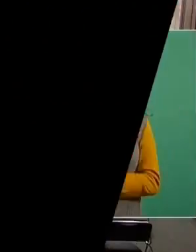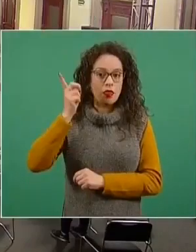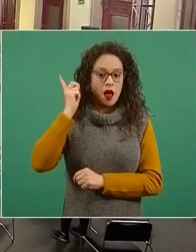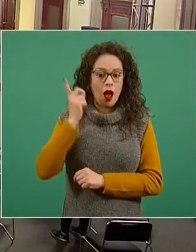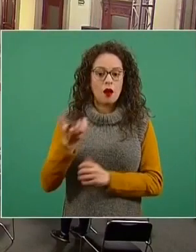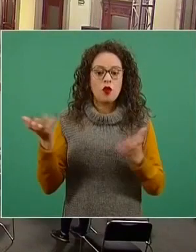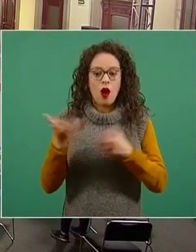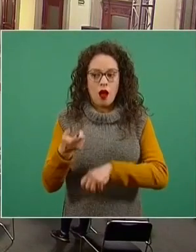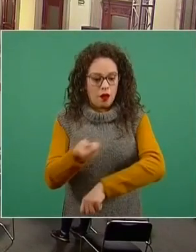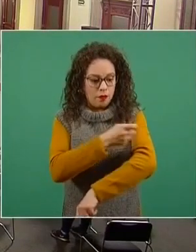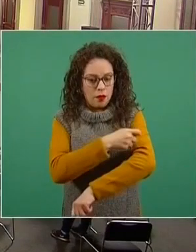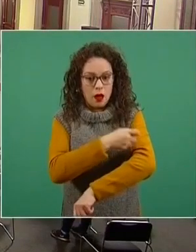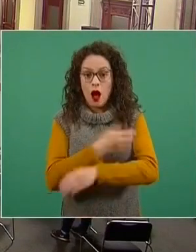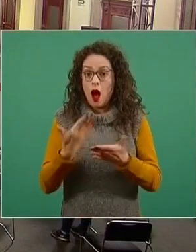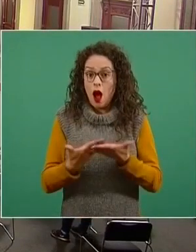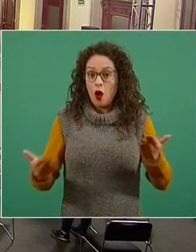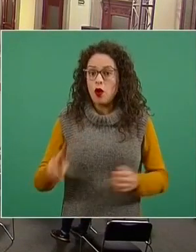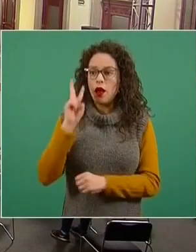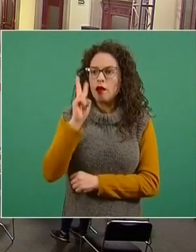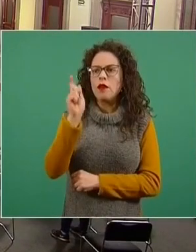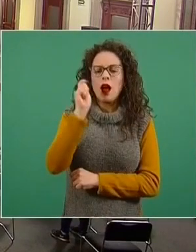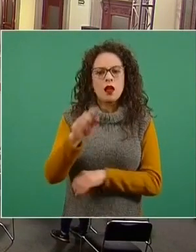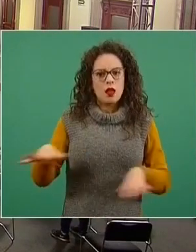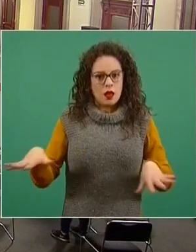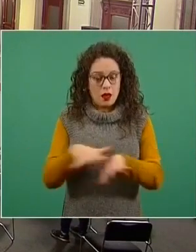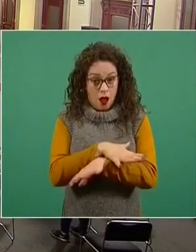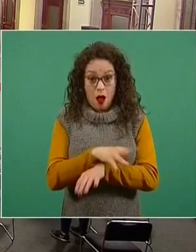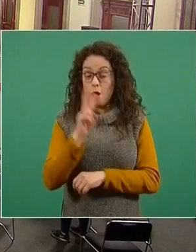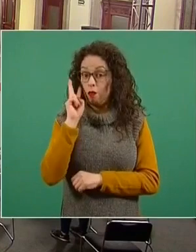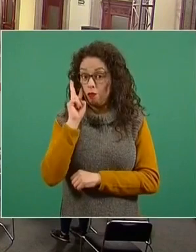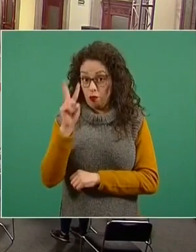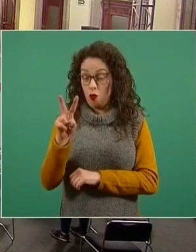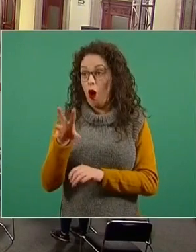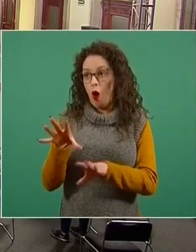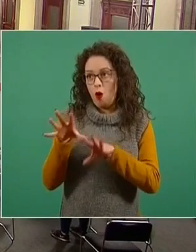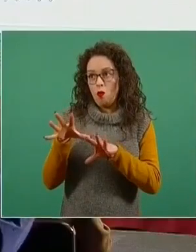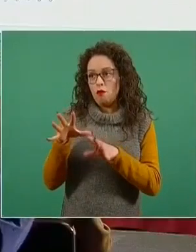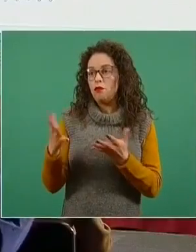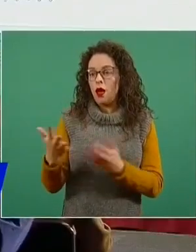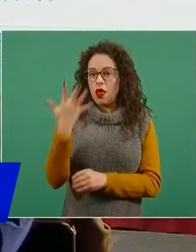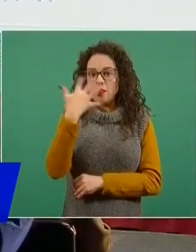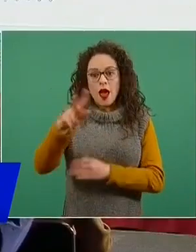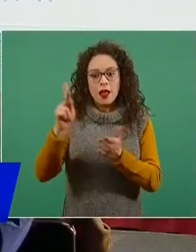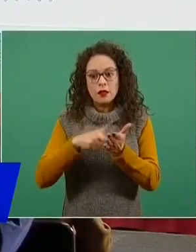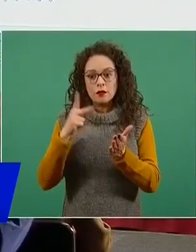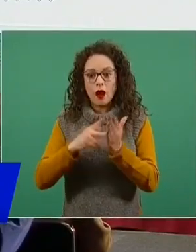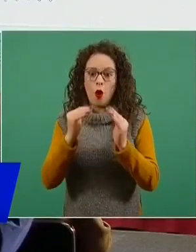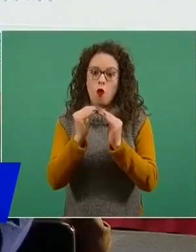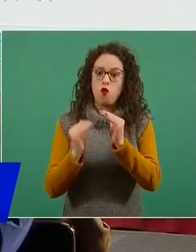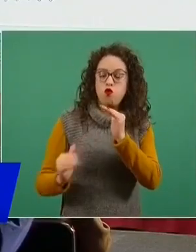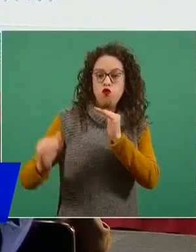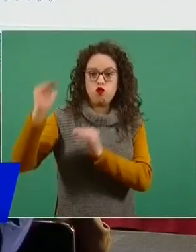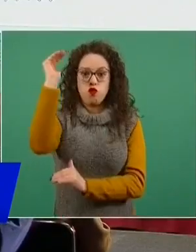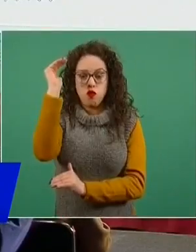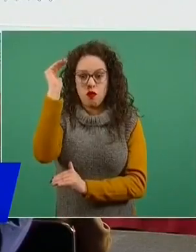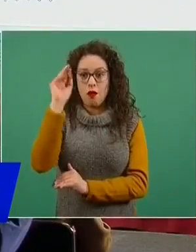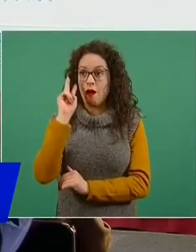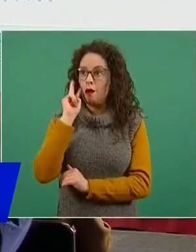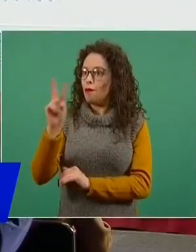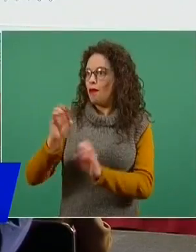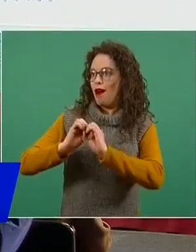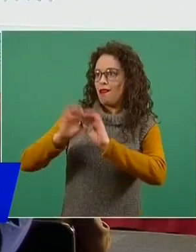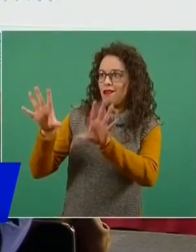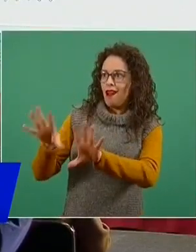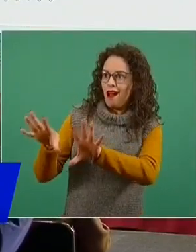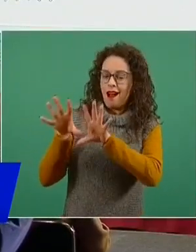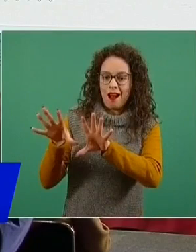Hoy vemos este cambio, parece muy notorio, un aumento de 10 veces en lo que respecta al